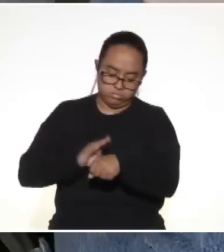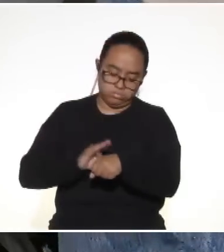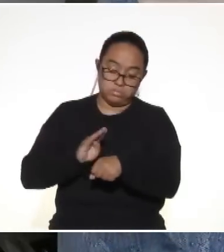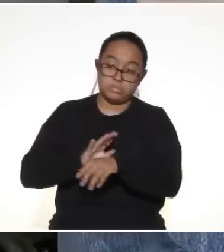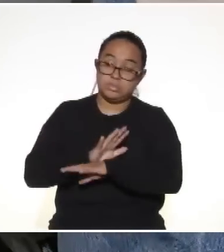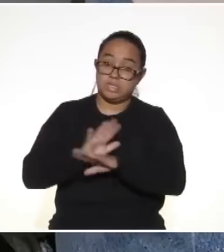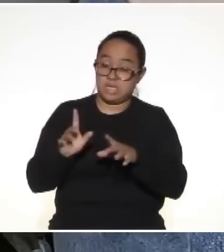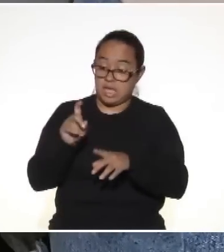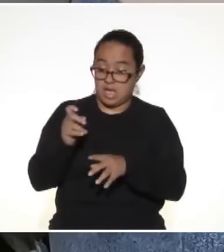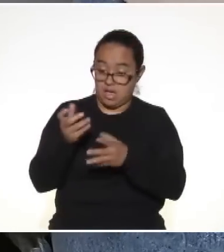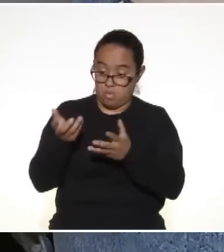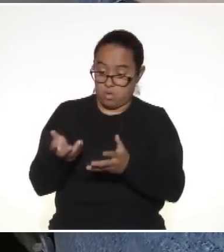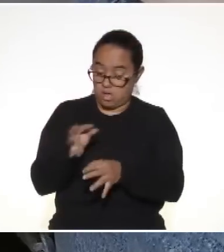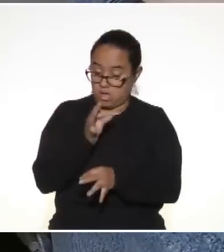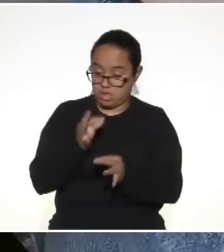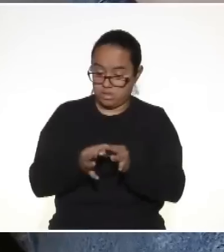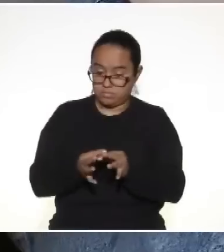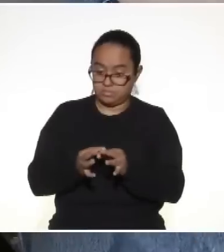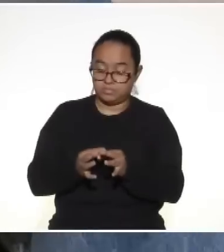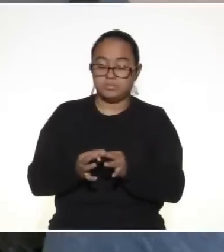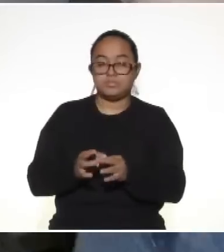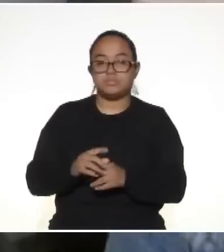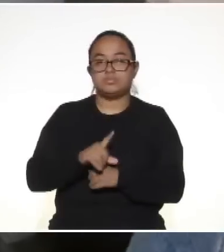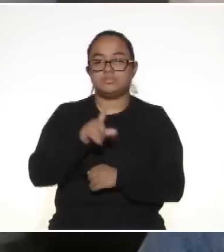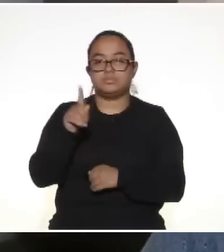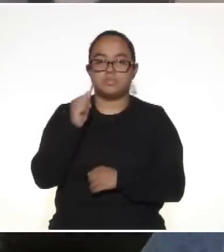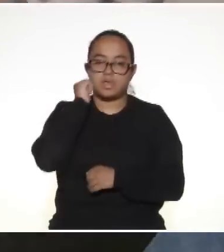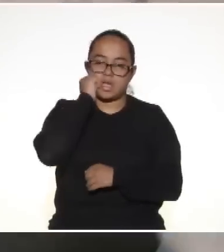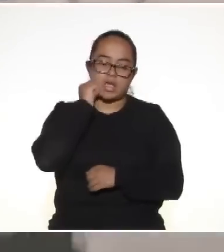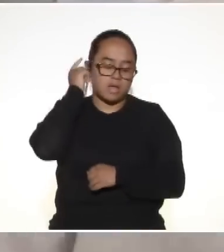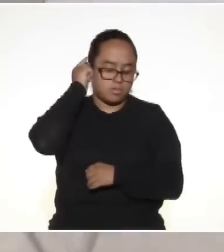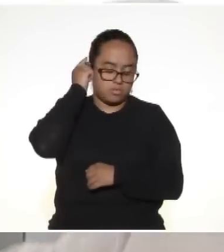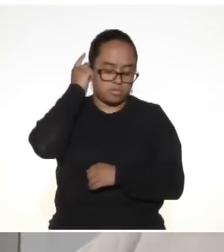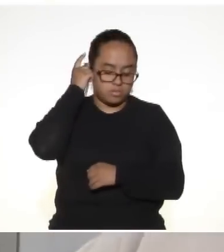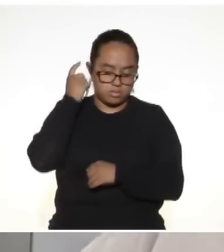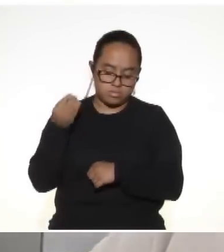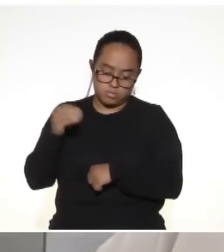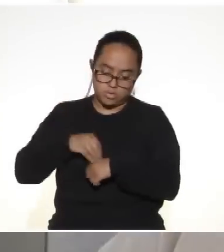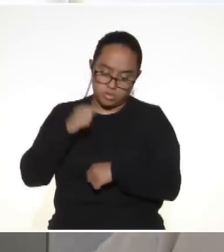Una vez humedecida, vamos a colocar jabón en la gasa.